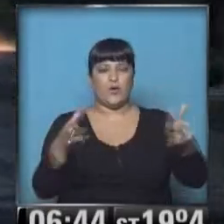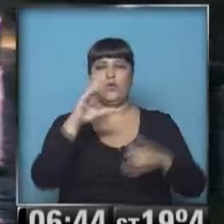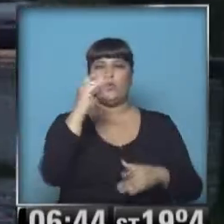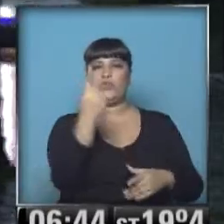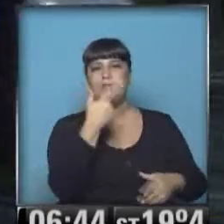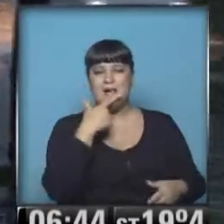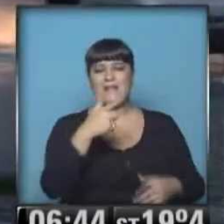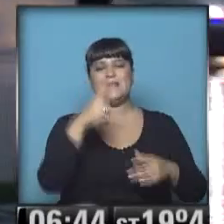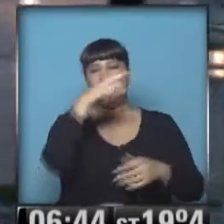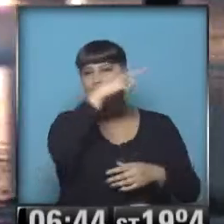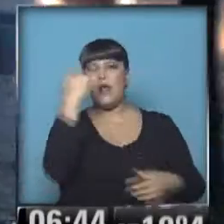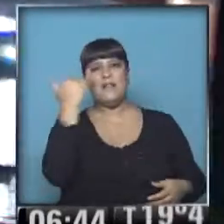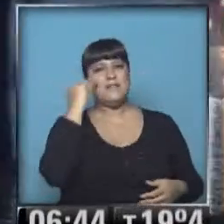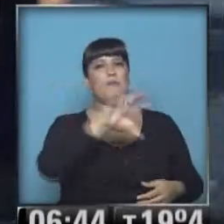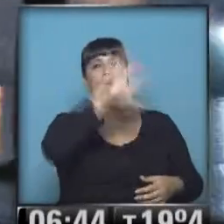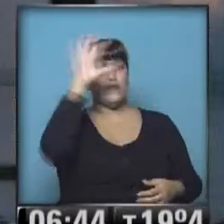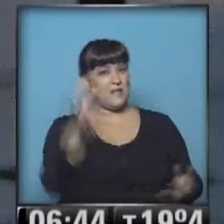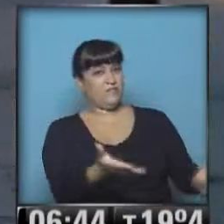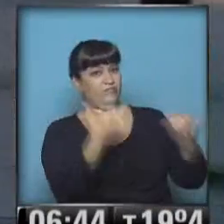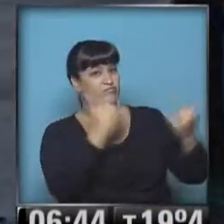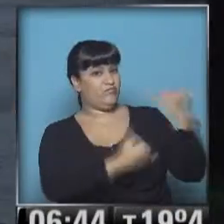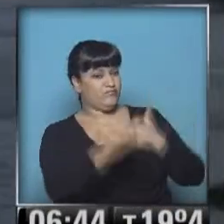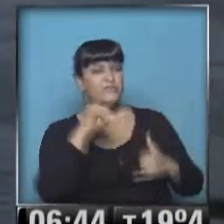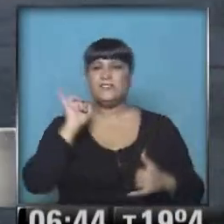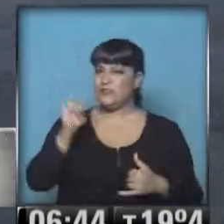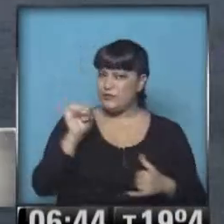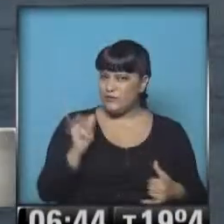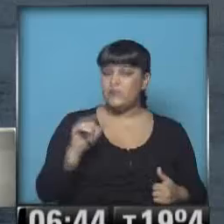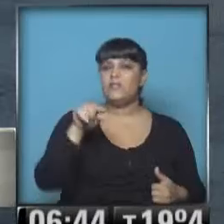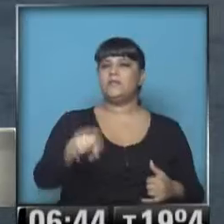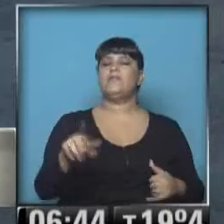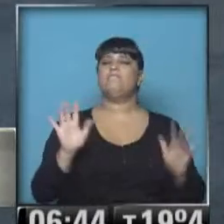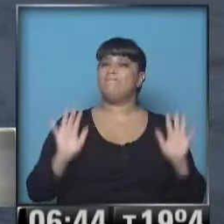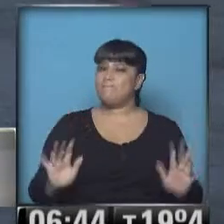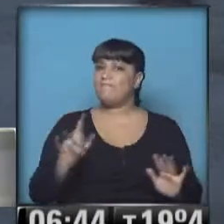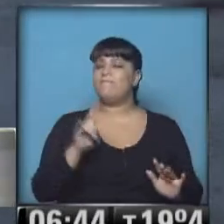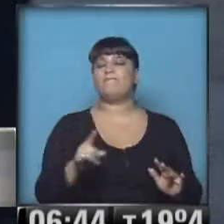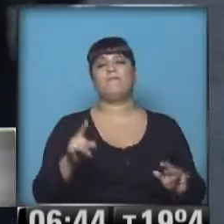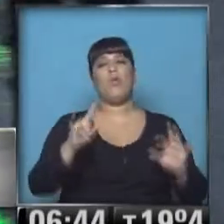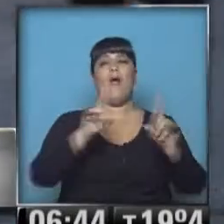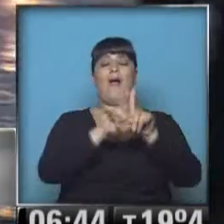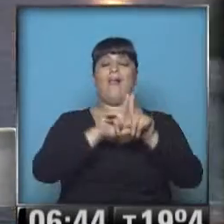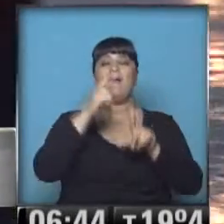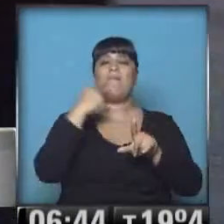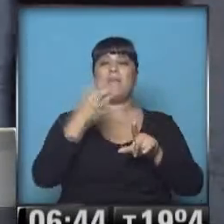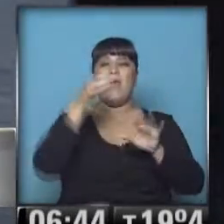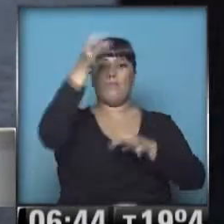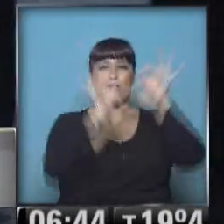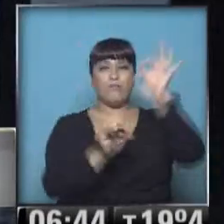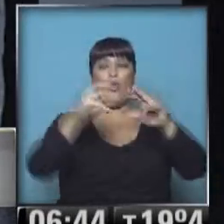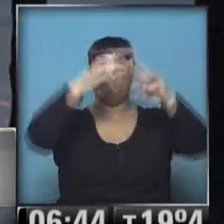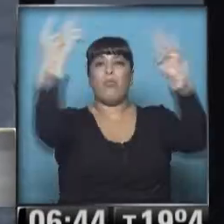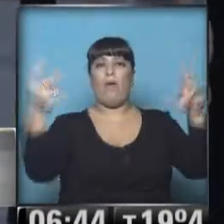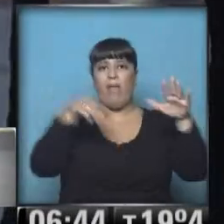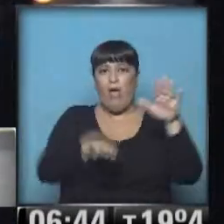y provinciales. Adelante, Hugo. Cómo no, Karina y Nadia, y no se detengan ante la caída de granizo debajo de puentes porque